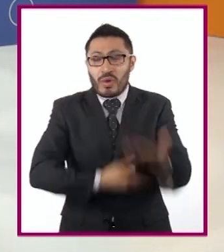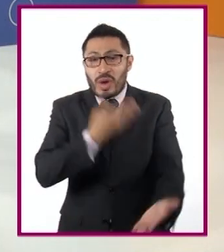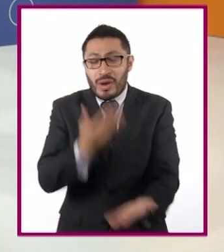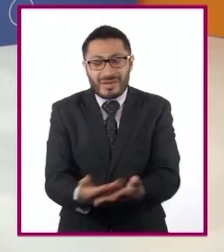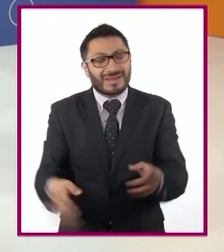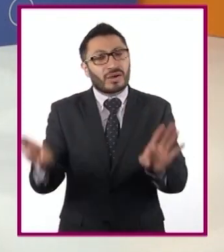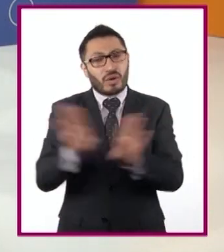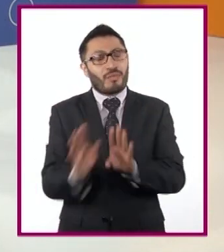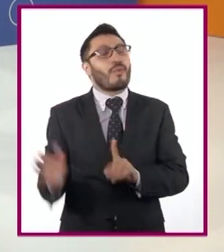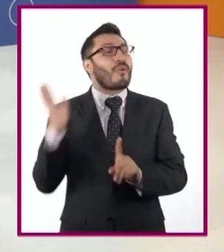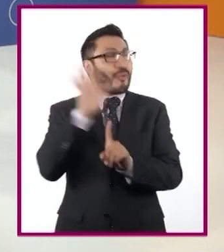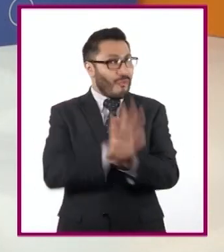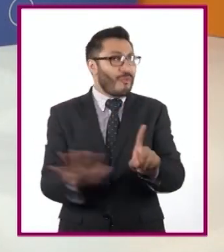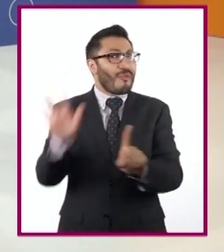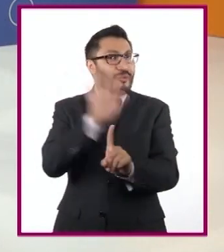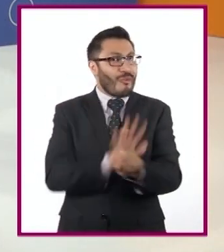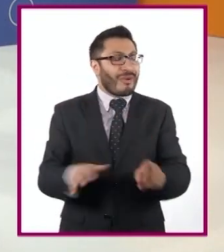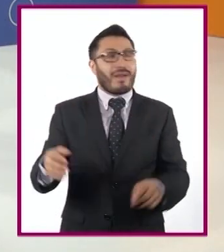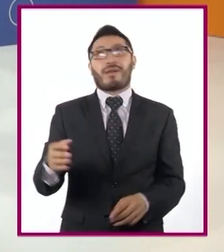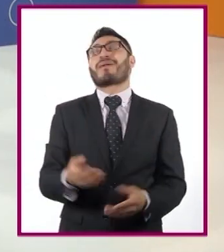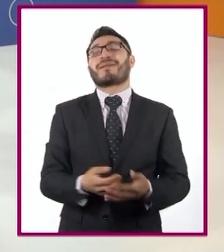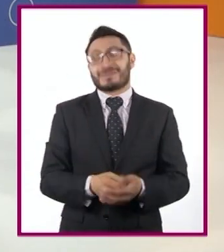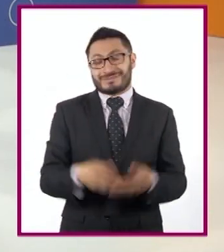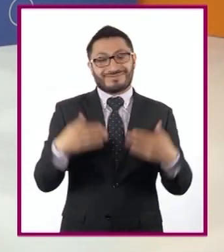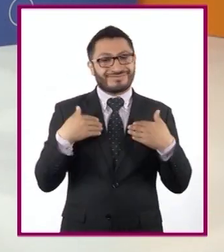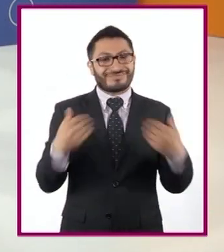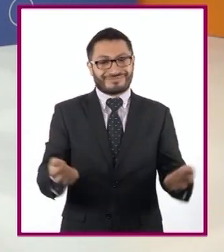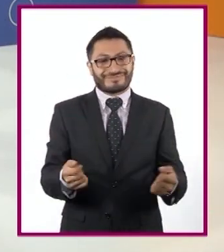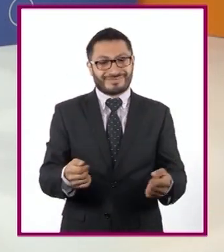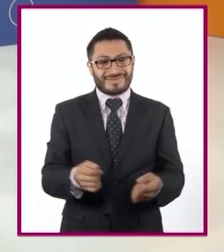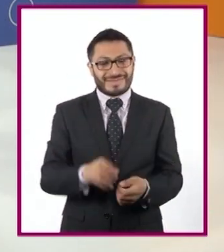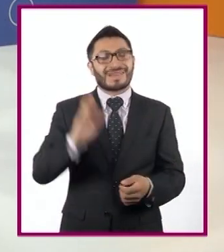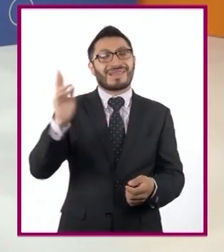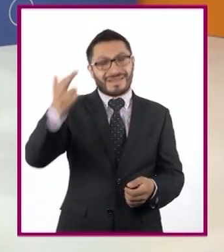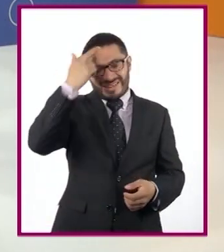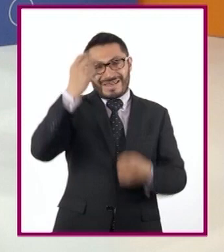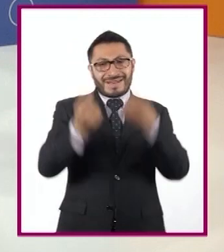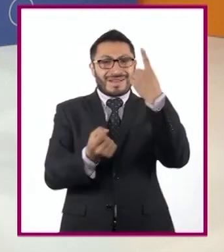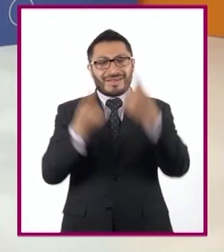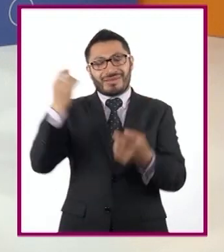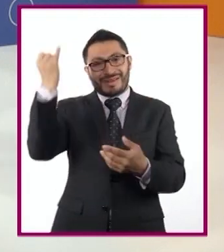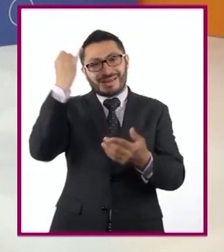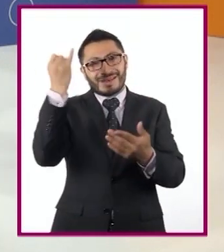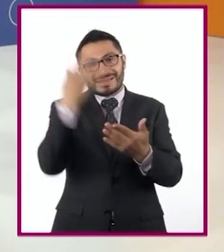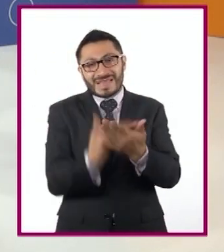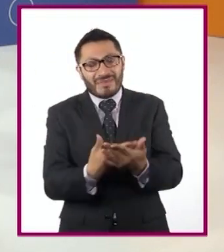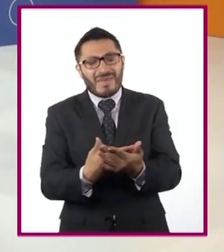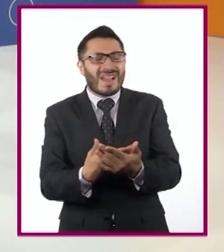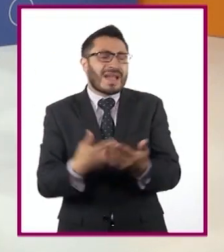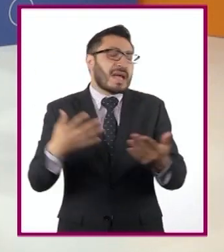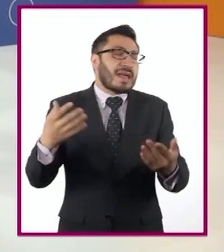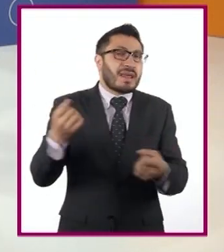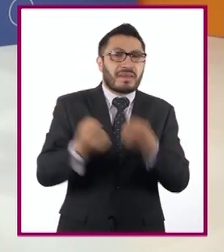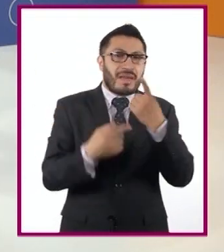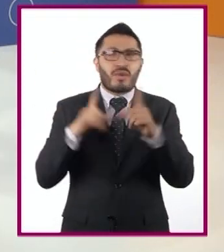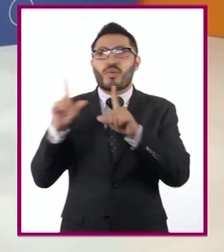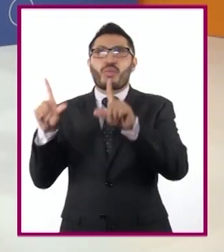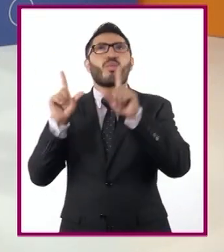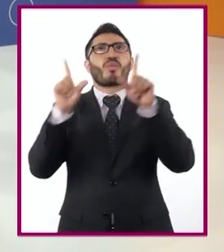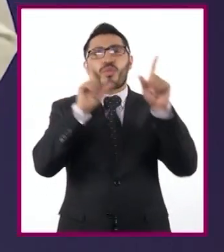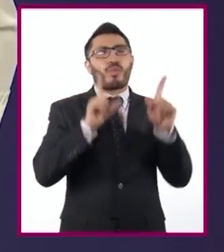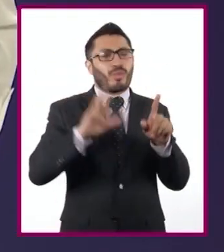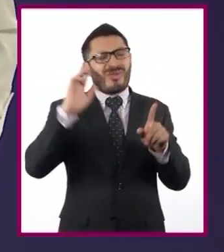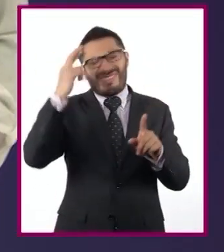más atractivo. Ahora comprendo por qué recuerdo imágenes de algunos anuncios publicitarios. Así